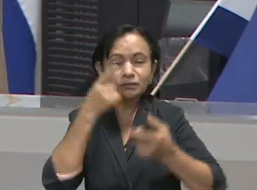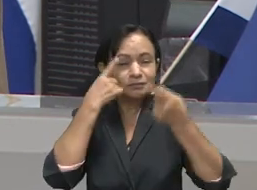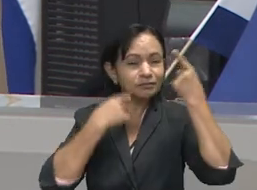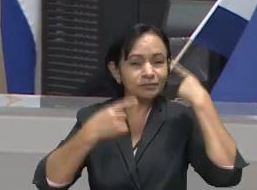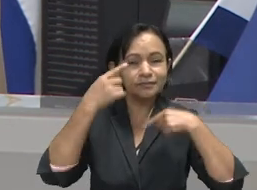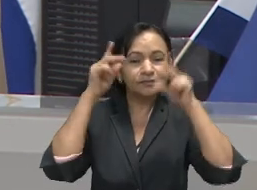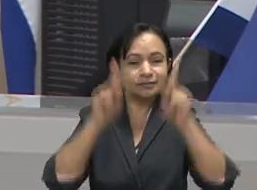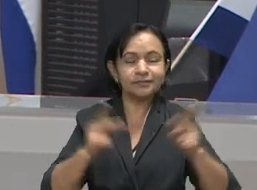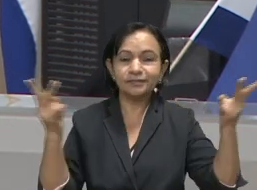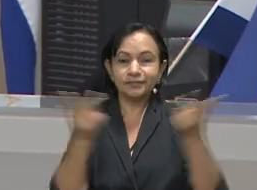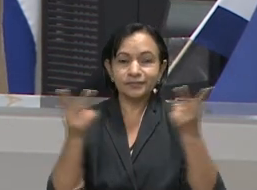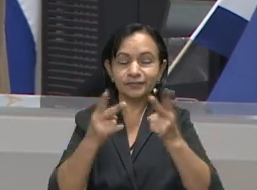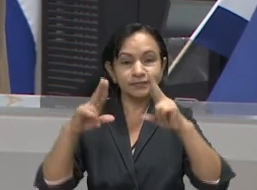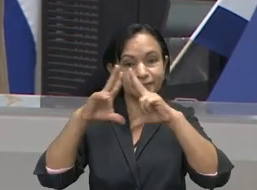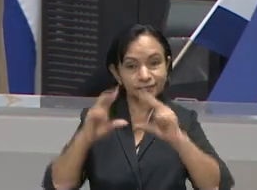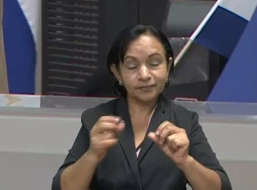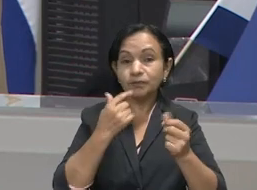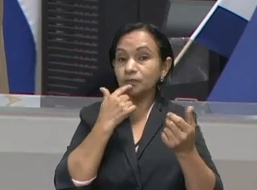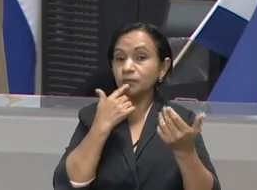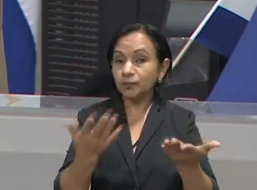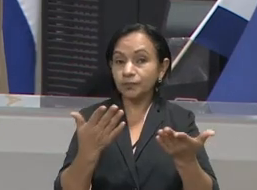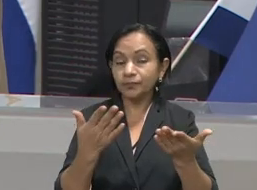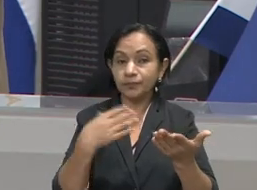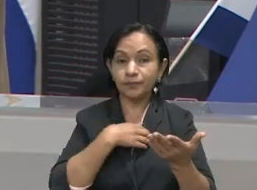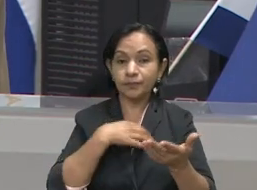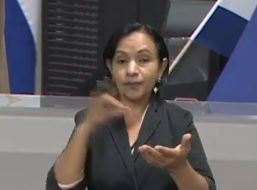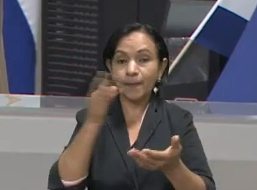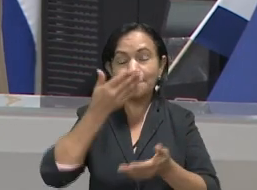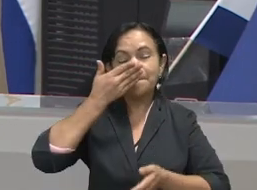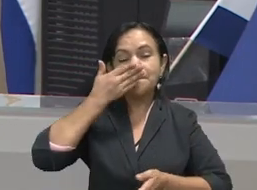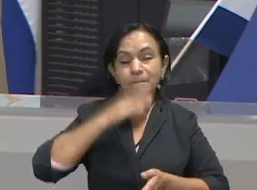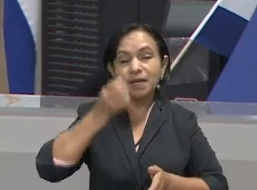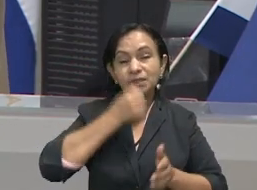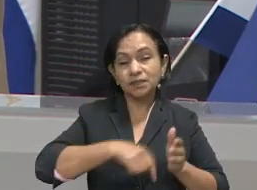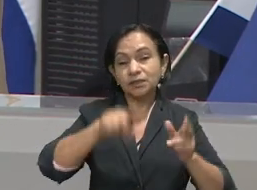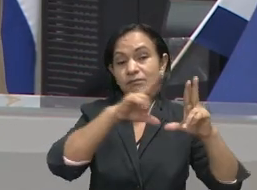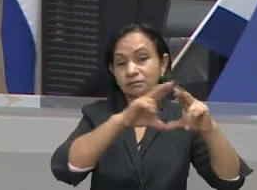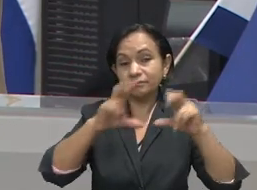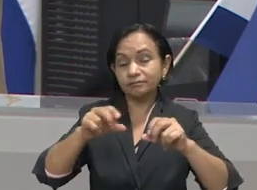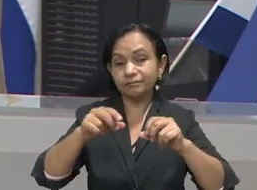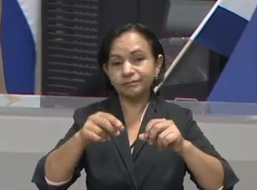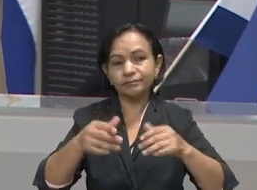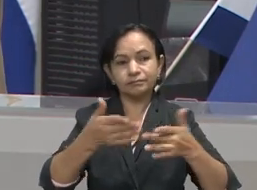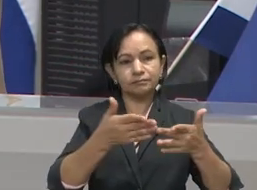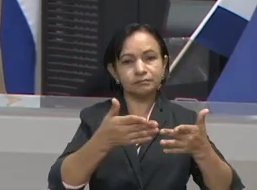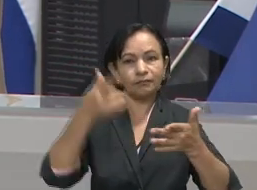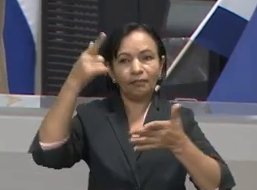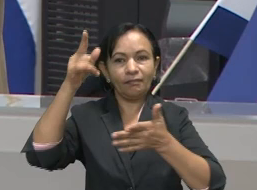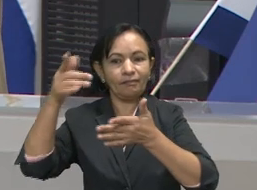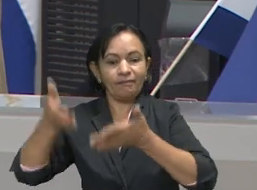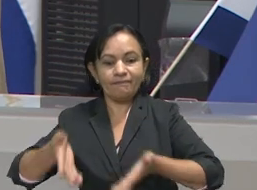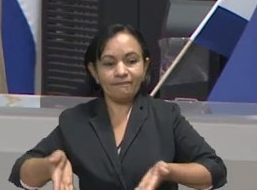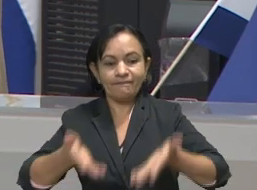los nicaragüenses por la actitud de malos hijos prohijados por el imperio.